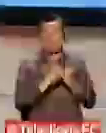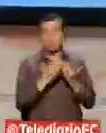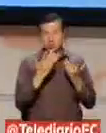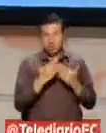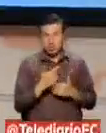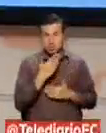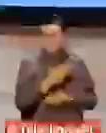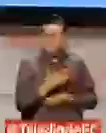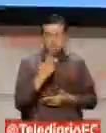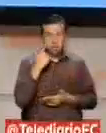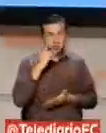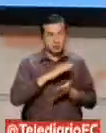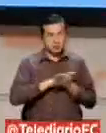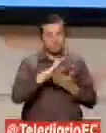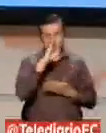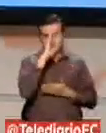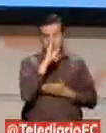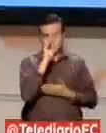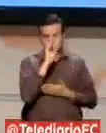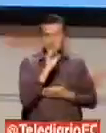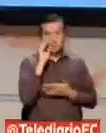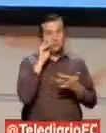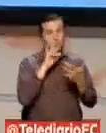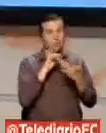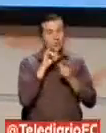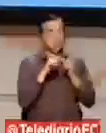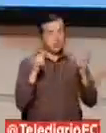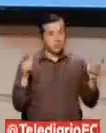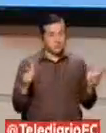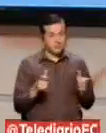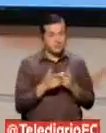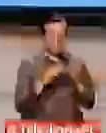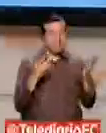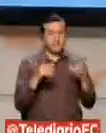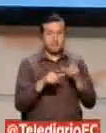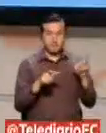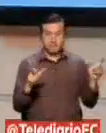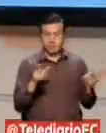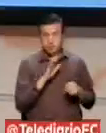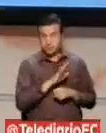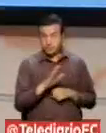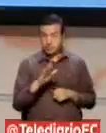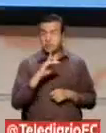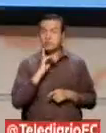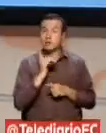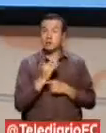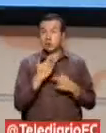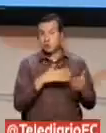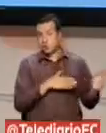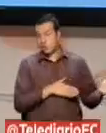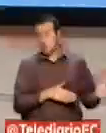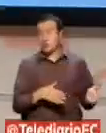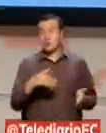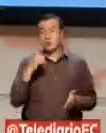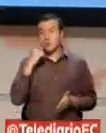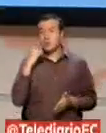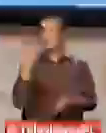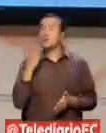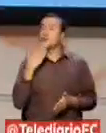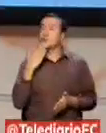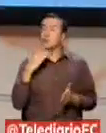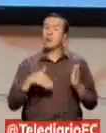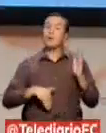y esto pues genera transparencia, genera un contacto directo con la ciudadanía y por ende poder tener la posibilidad de